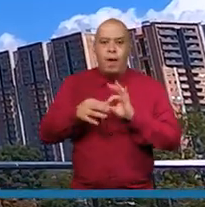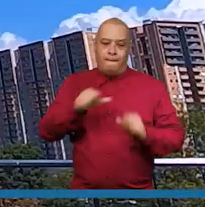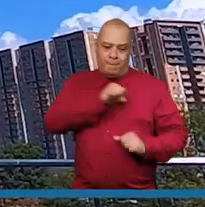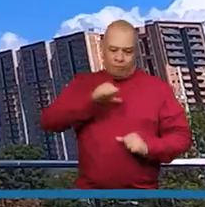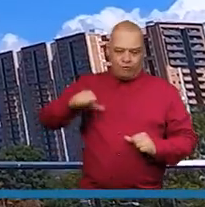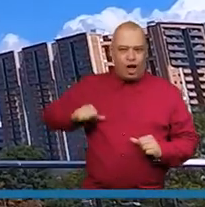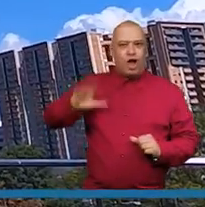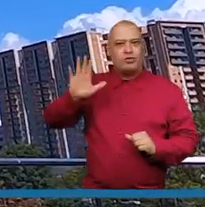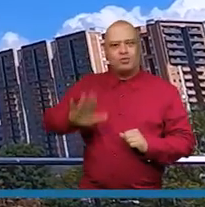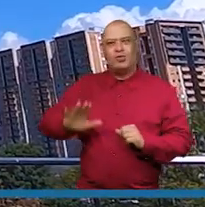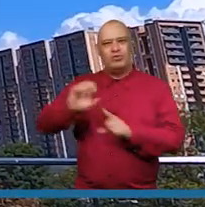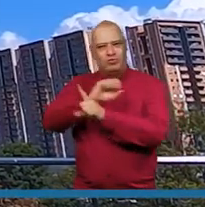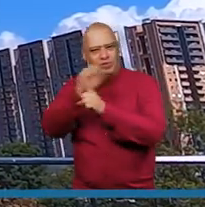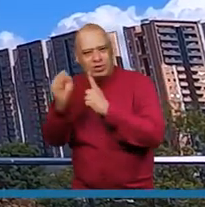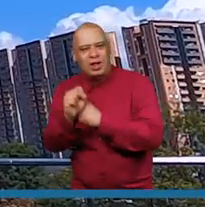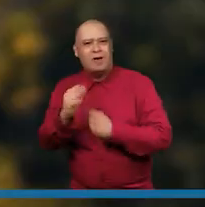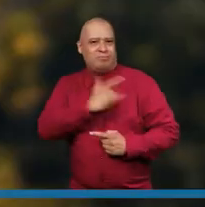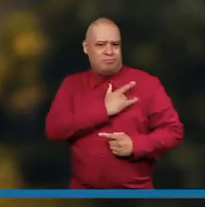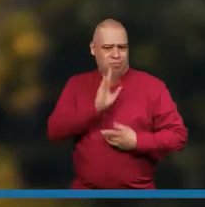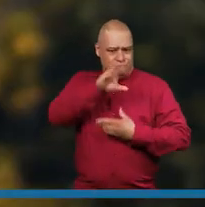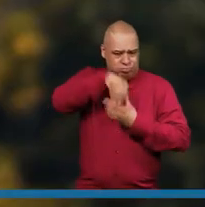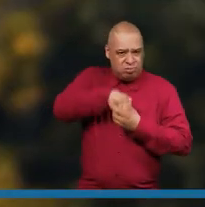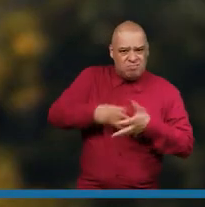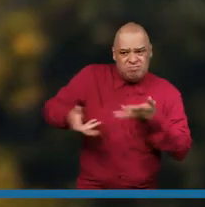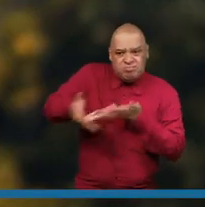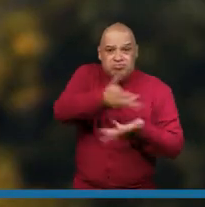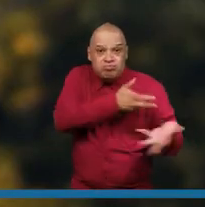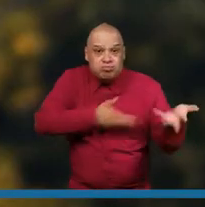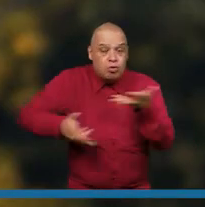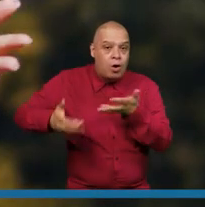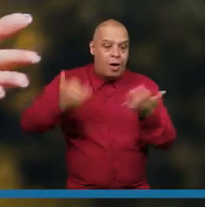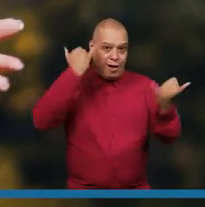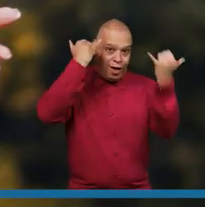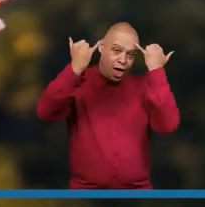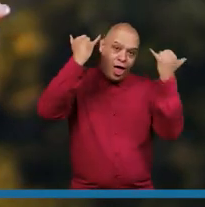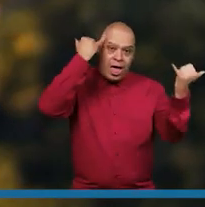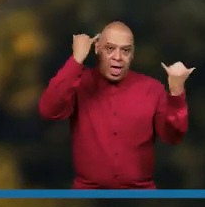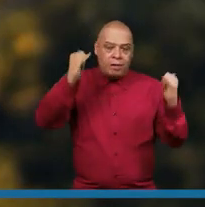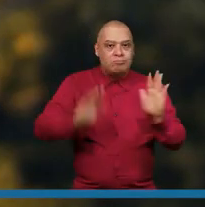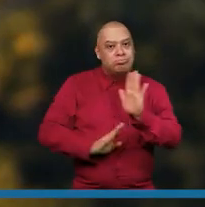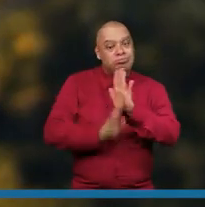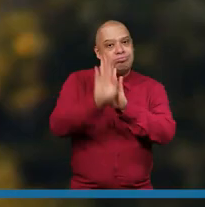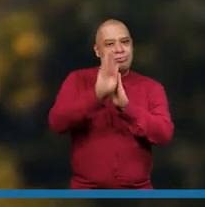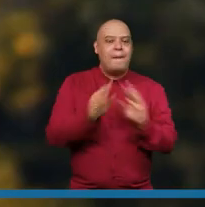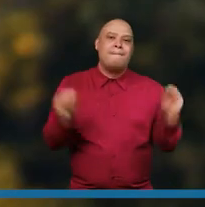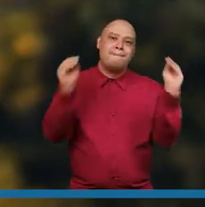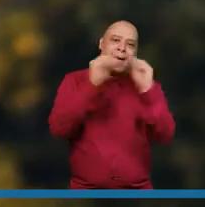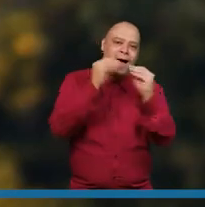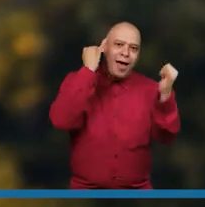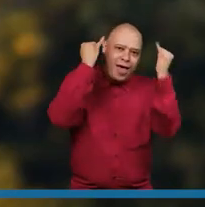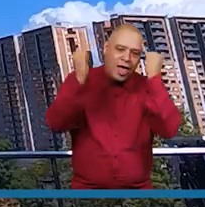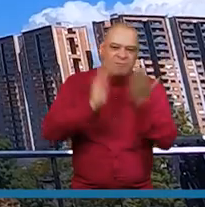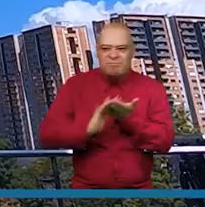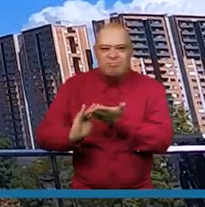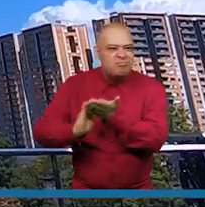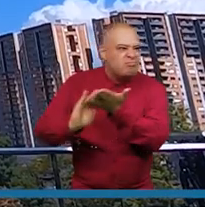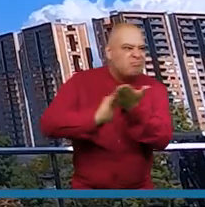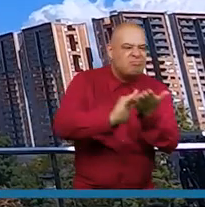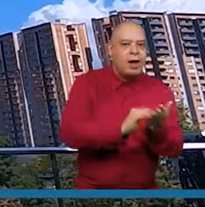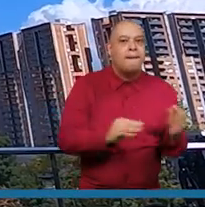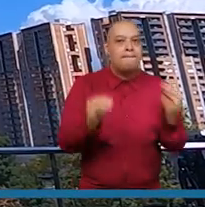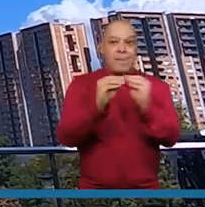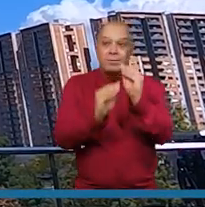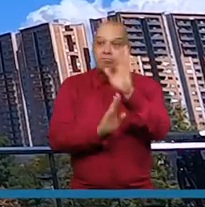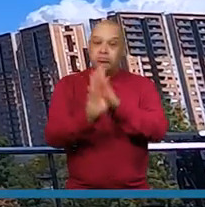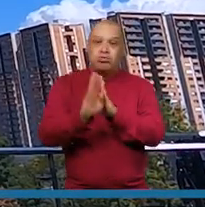nacionales y regionales, al sector privado, social y académico, nos permite innovar la gestión metropolitana, identificando así